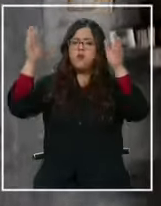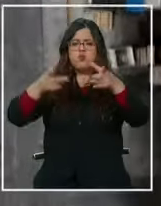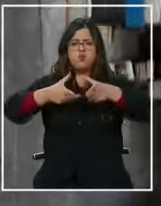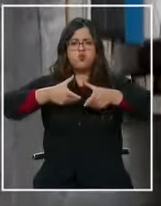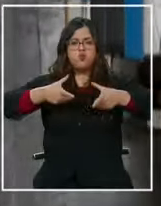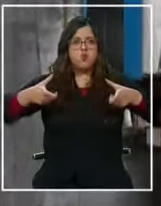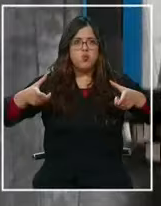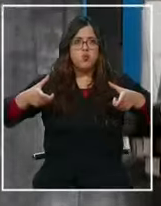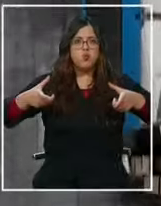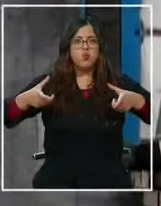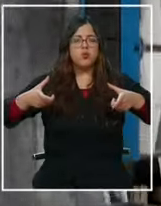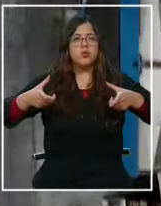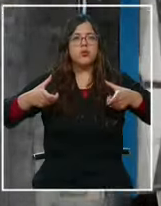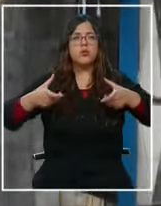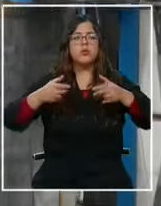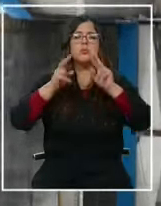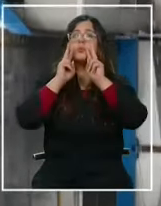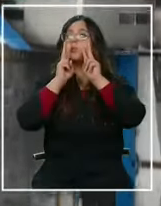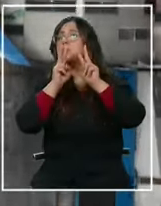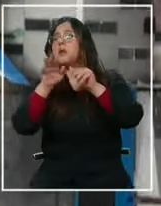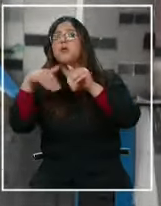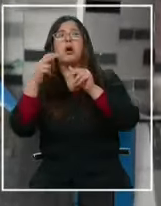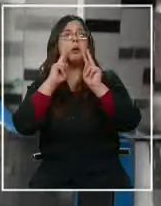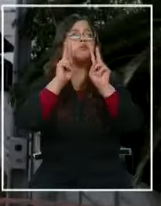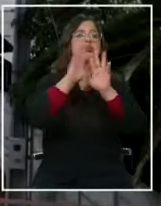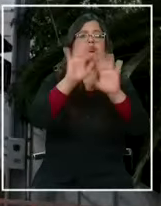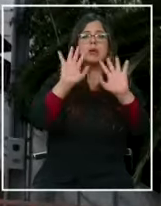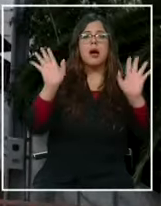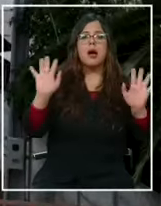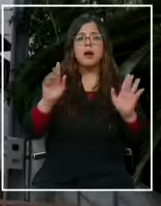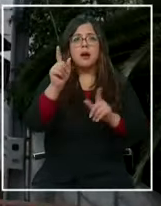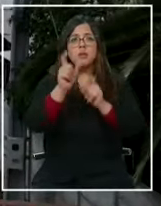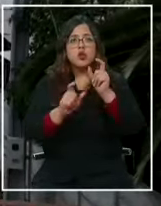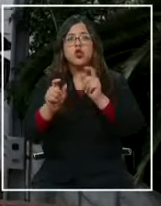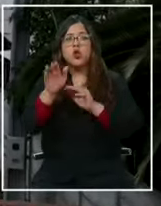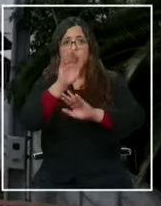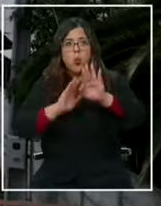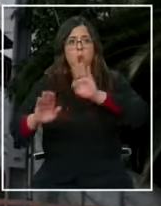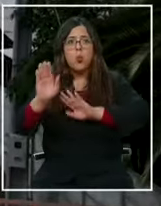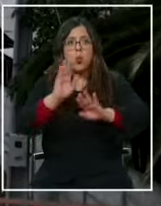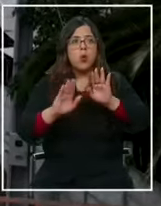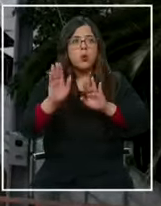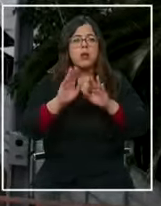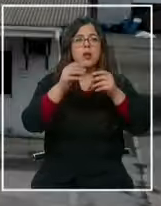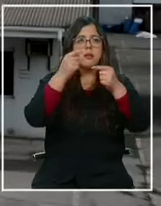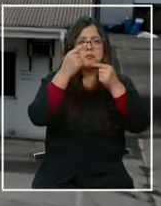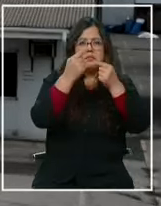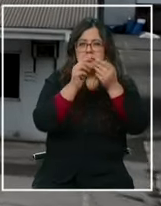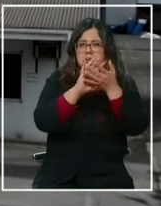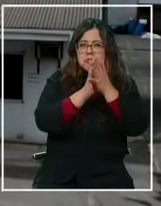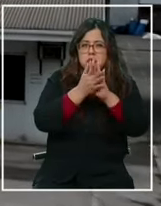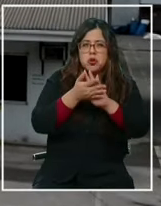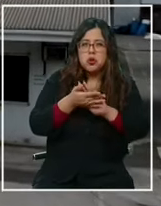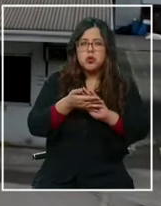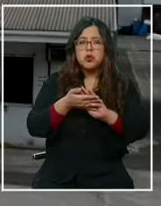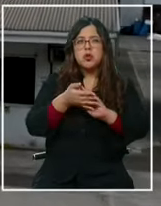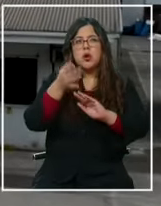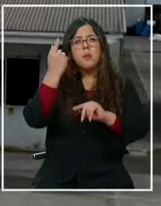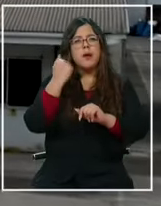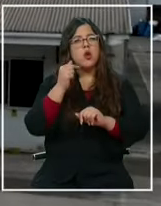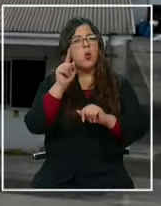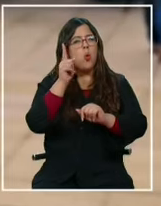grande. Uno desde afuera no veía absolutamente nada. Vecinos que cuidaban cada uno de sus movimientos, salvo por